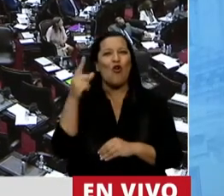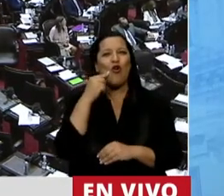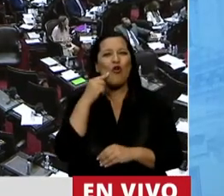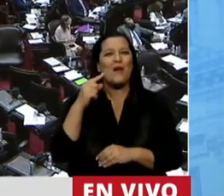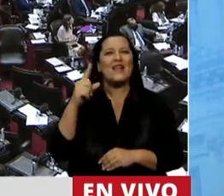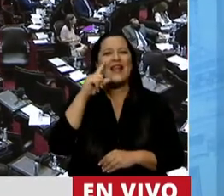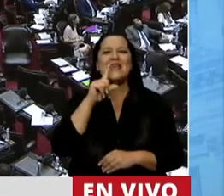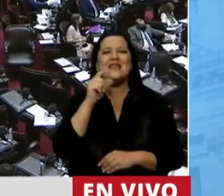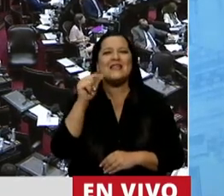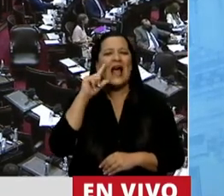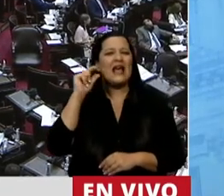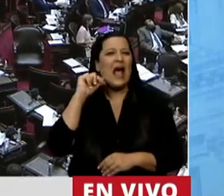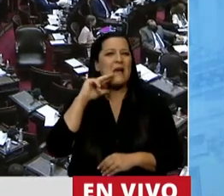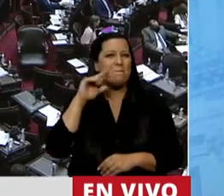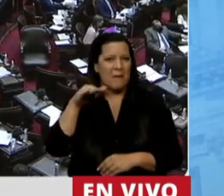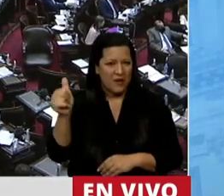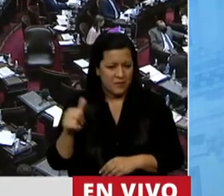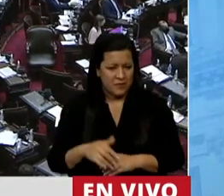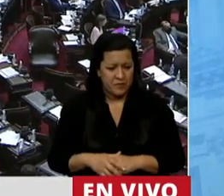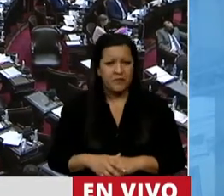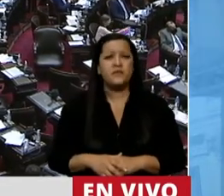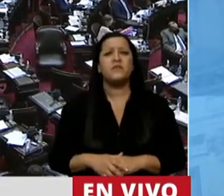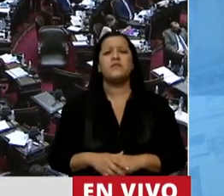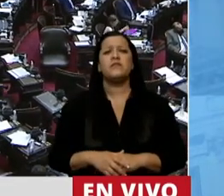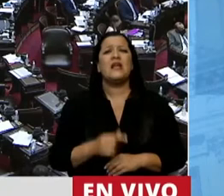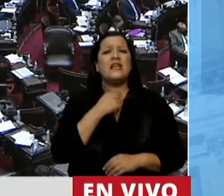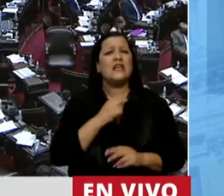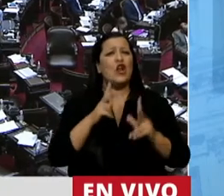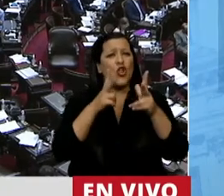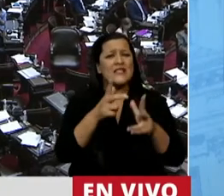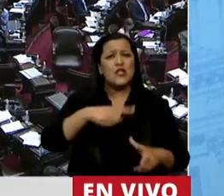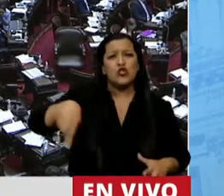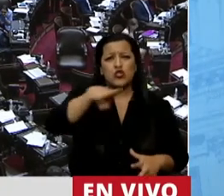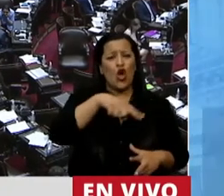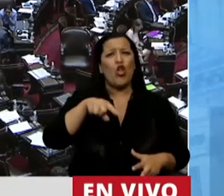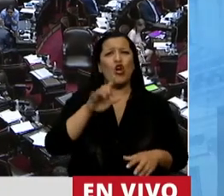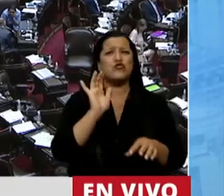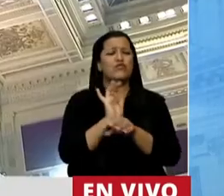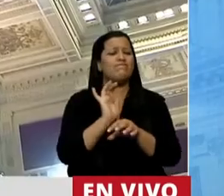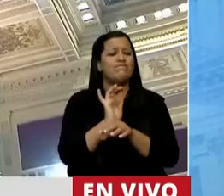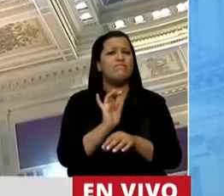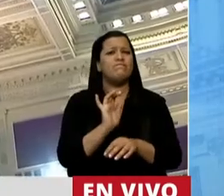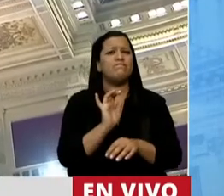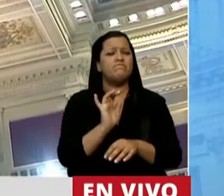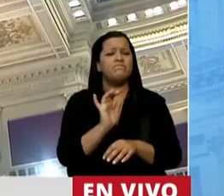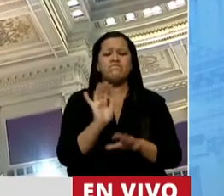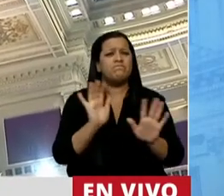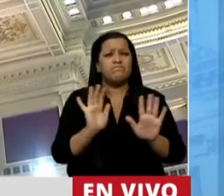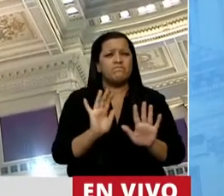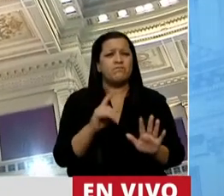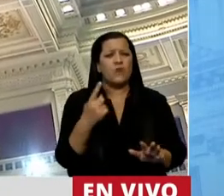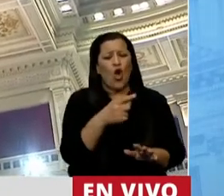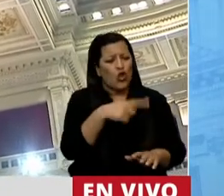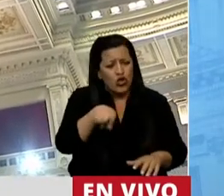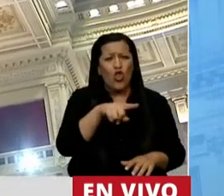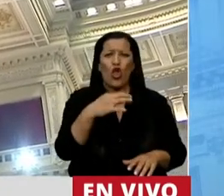Itay Hackman. Quiero apelar a que cuestionemos nuestros privilegios, a que seamos